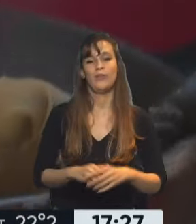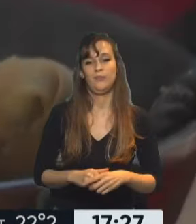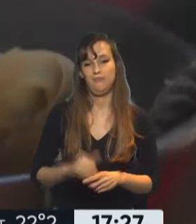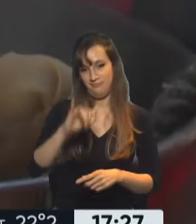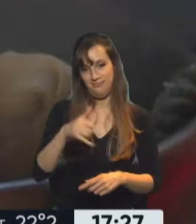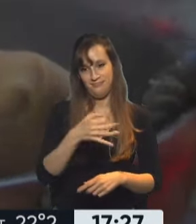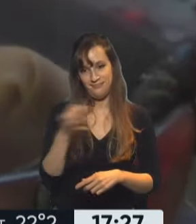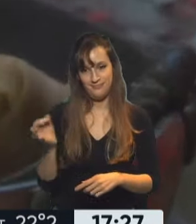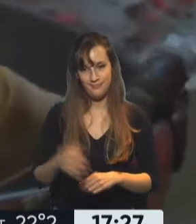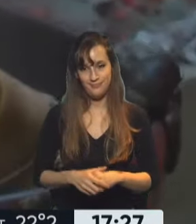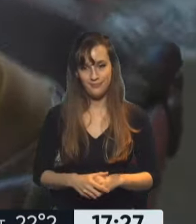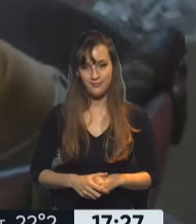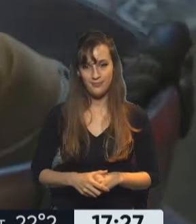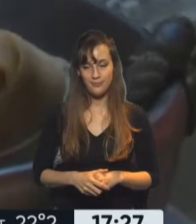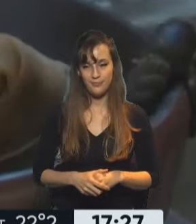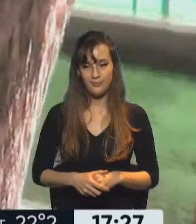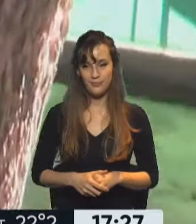creer.